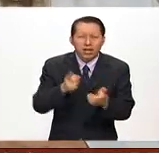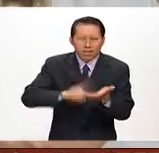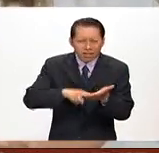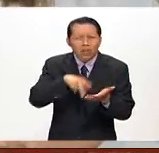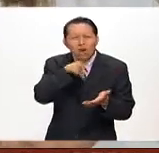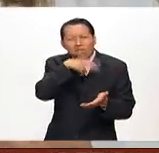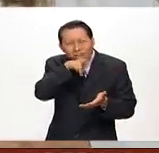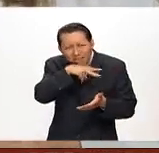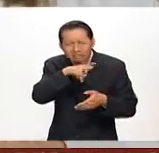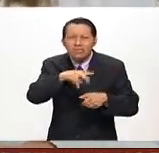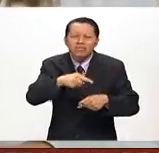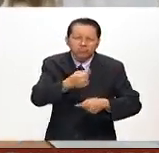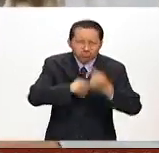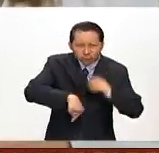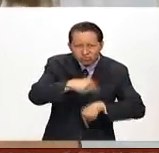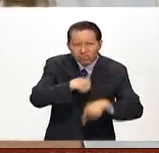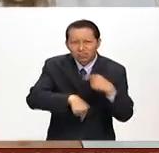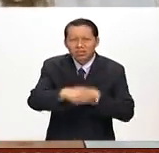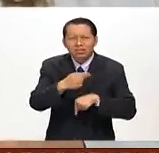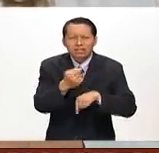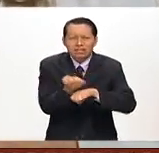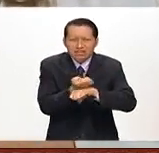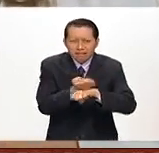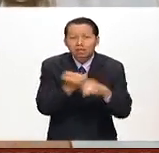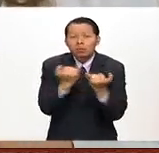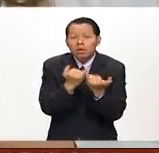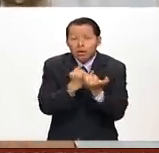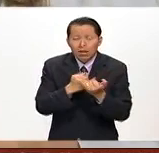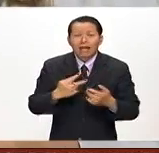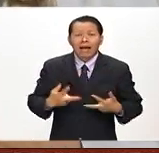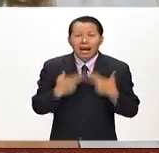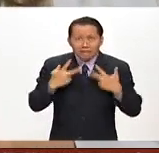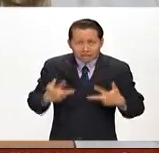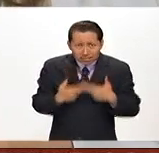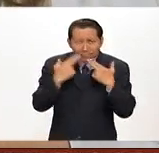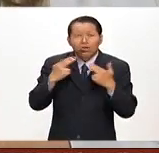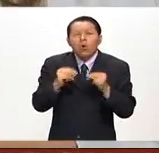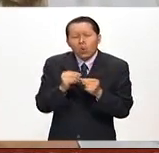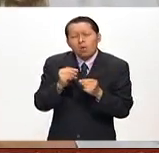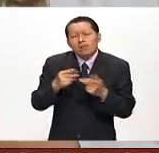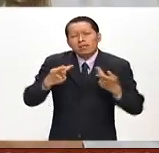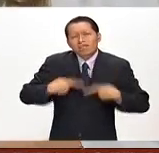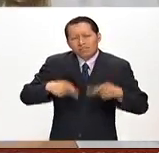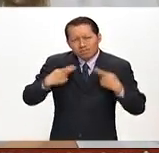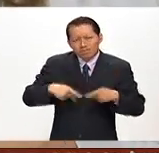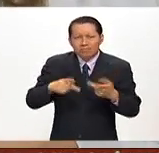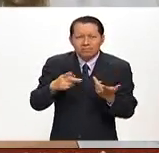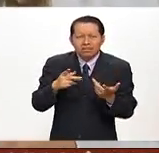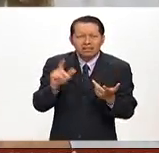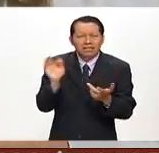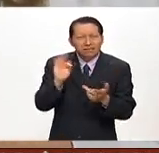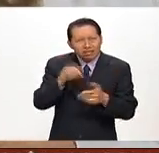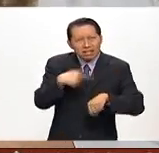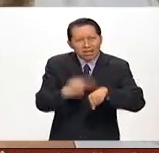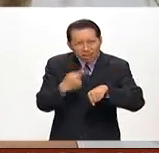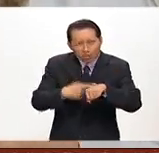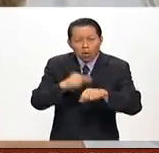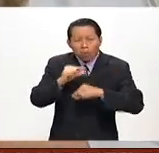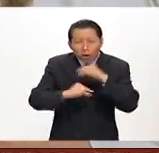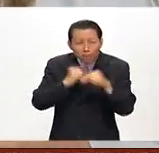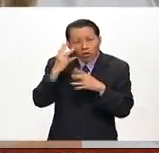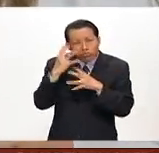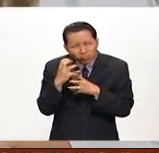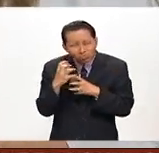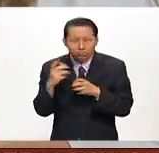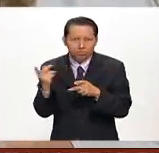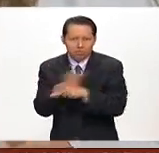arterial, cáncer, enfermedades crónico-degenerativas, que está comprobado que se favorece la recuperación